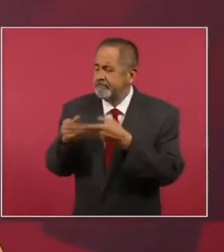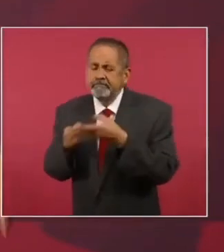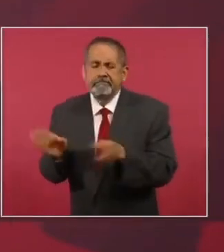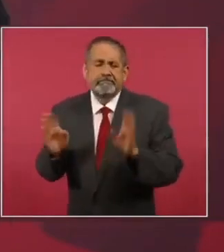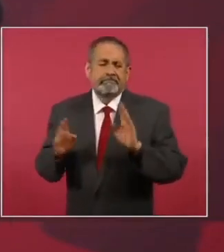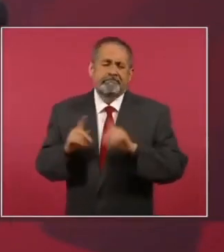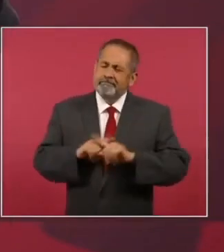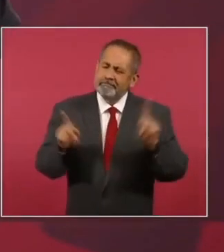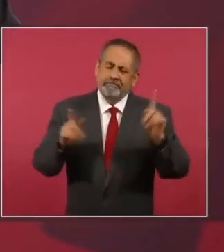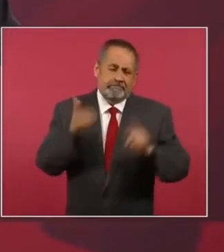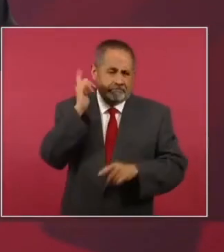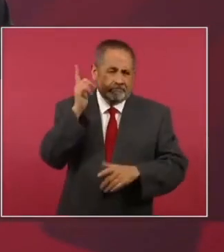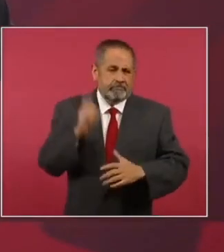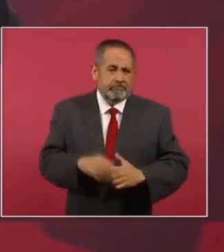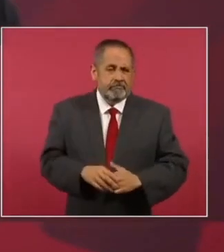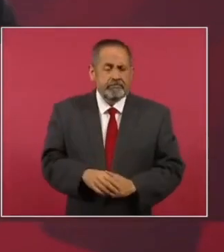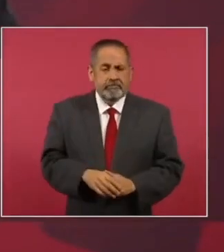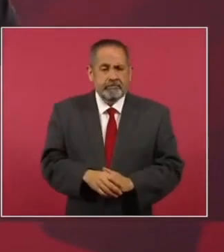porque